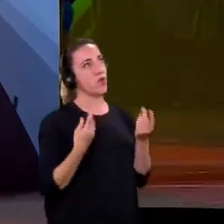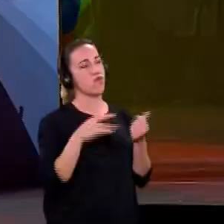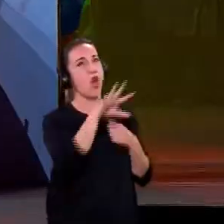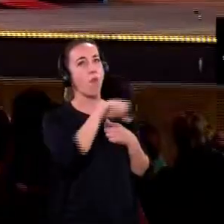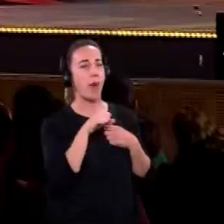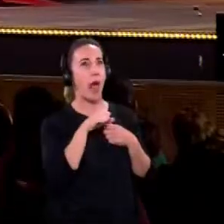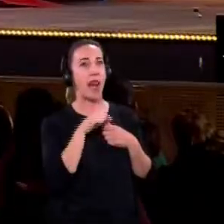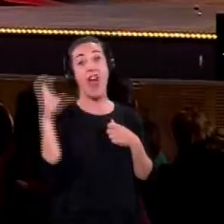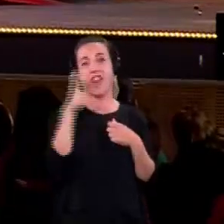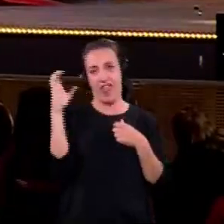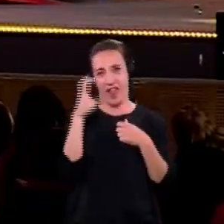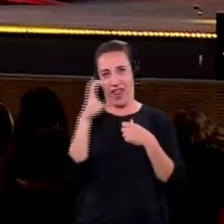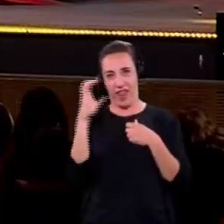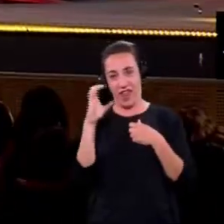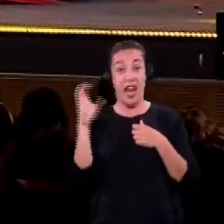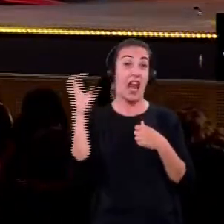comprar